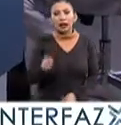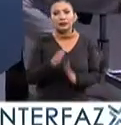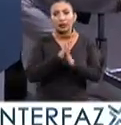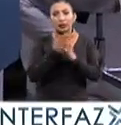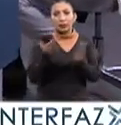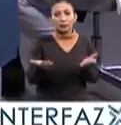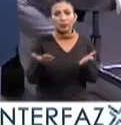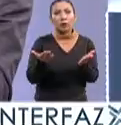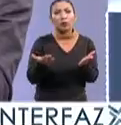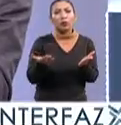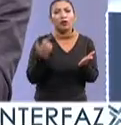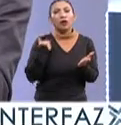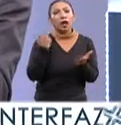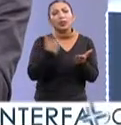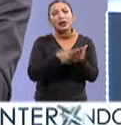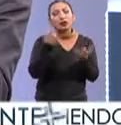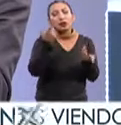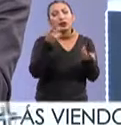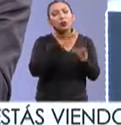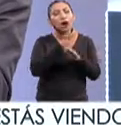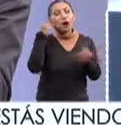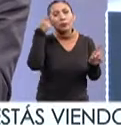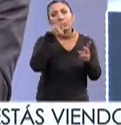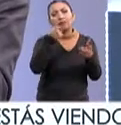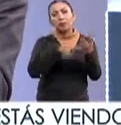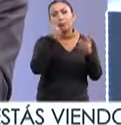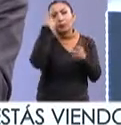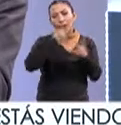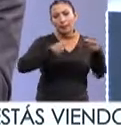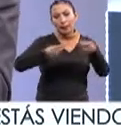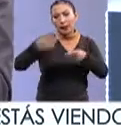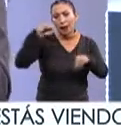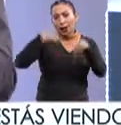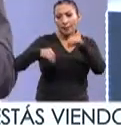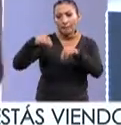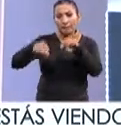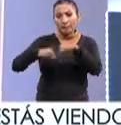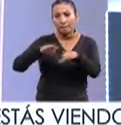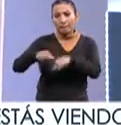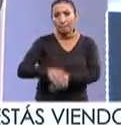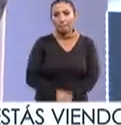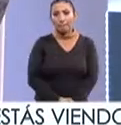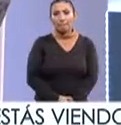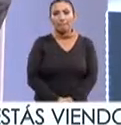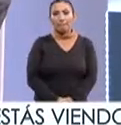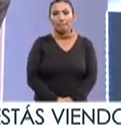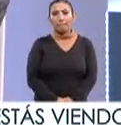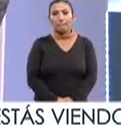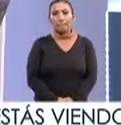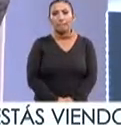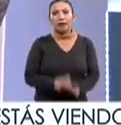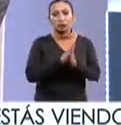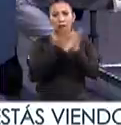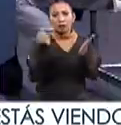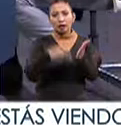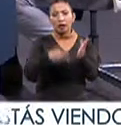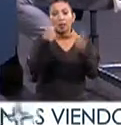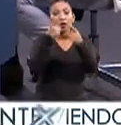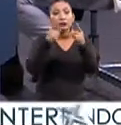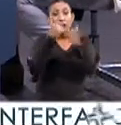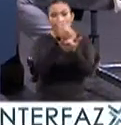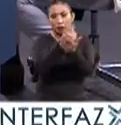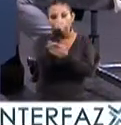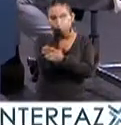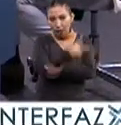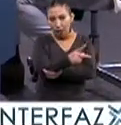este libro, qué consta y cuáles fueron los objetivos a la hora de todo el trabajo que se hizo. Sí, pues es un libro que se llama Músicos en la